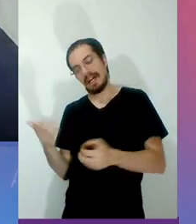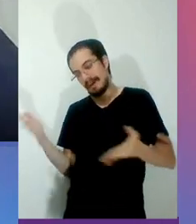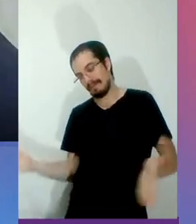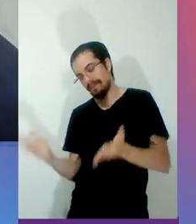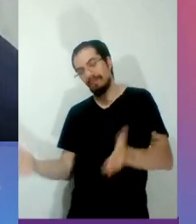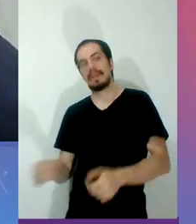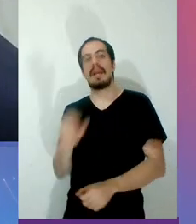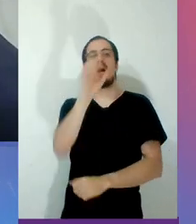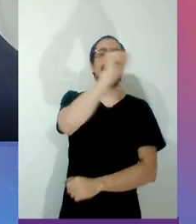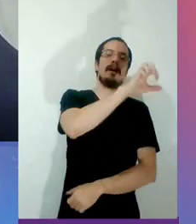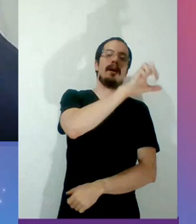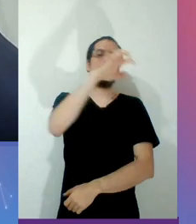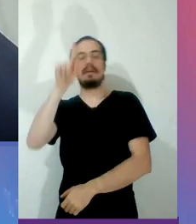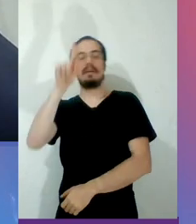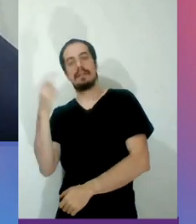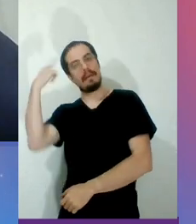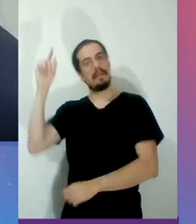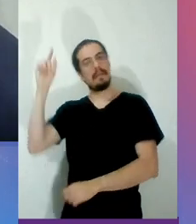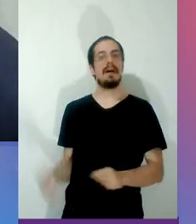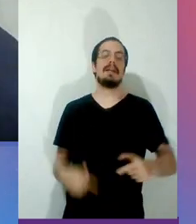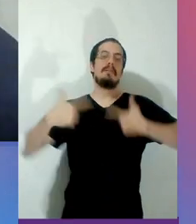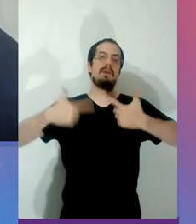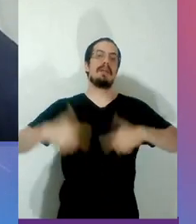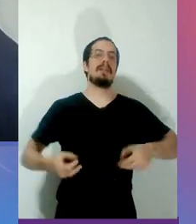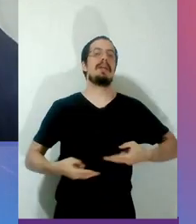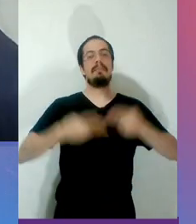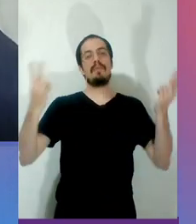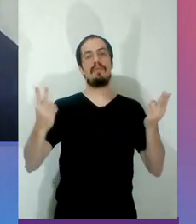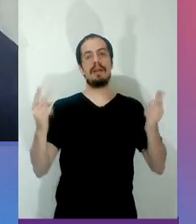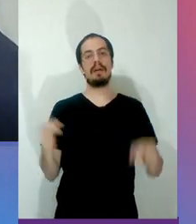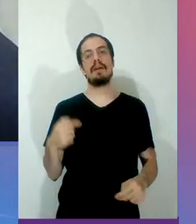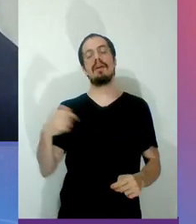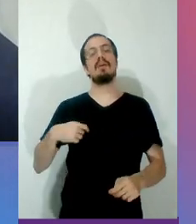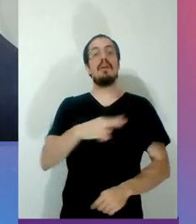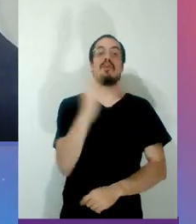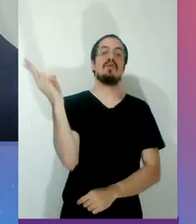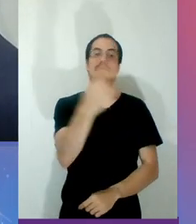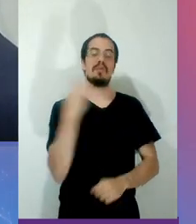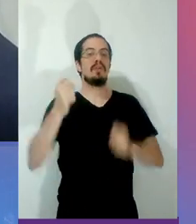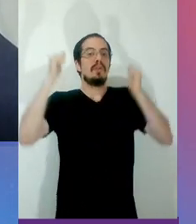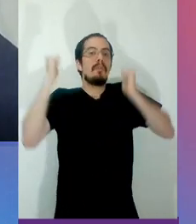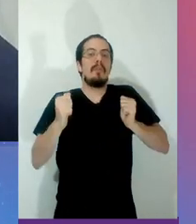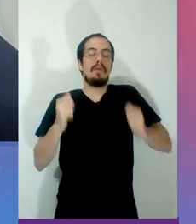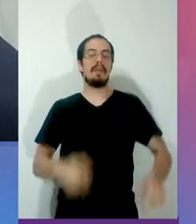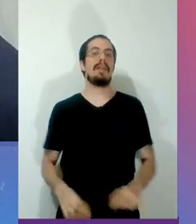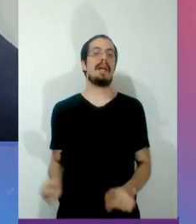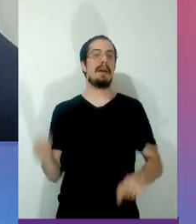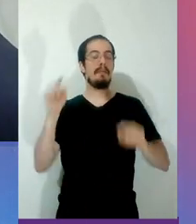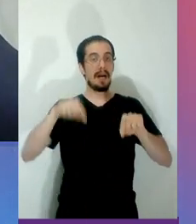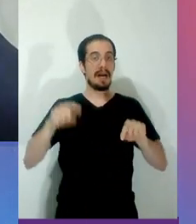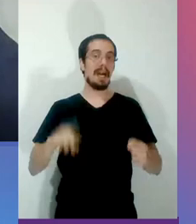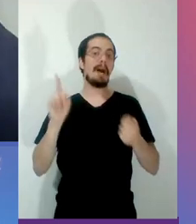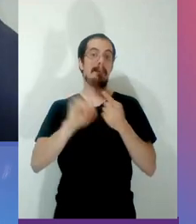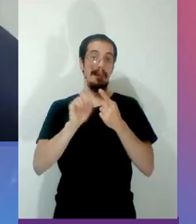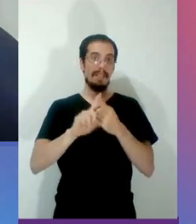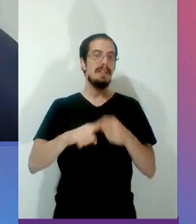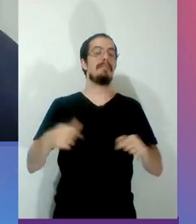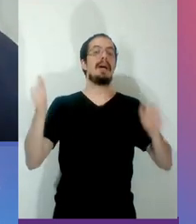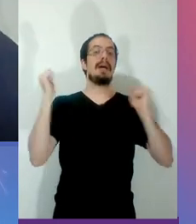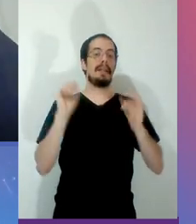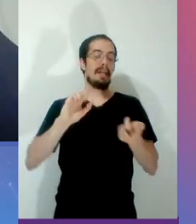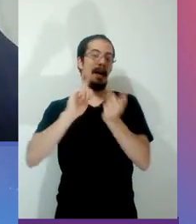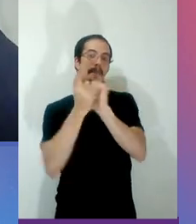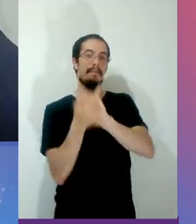los hospitales y en la política pública? Nosotros podemos ser actores políticos y transformar esas realidades. Así